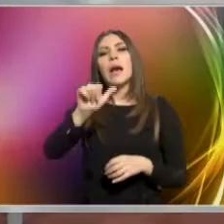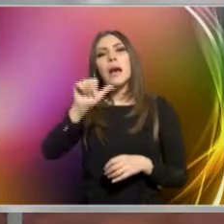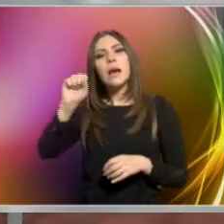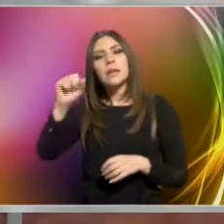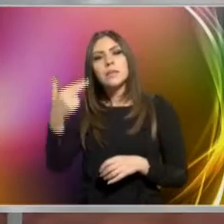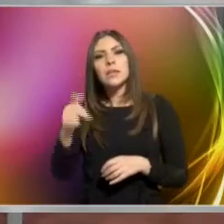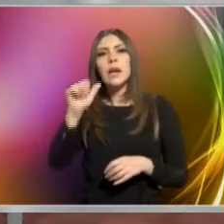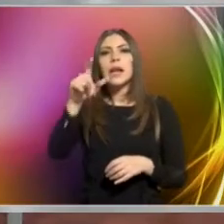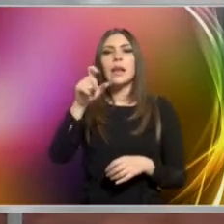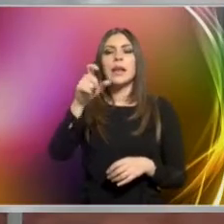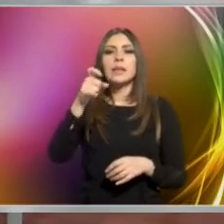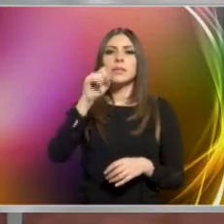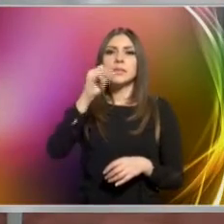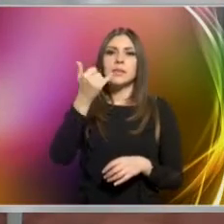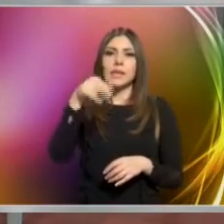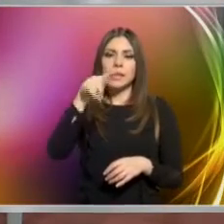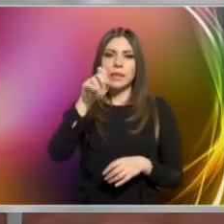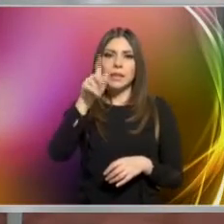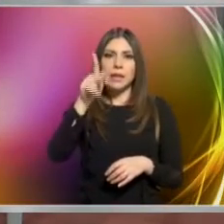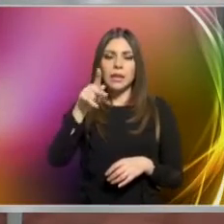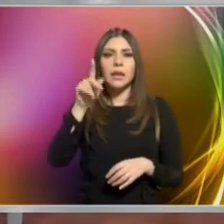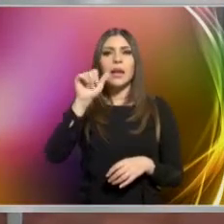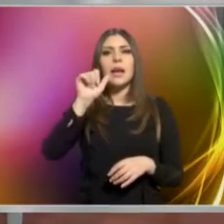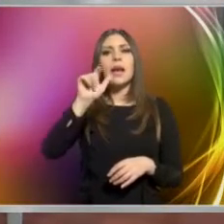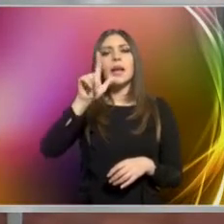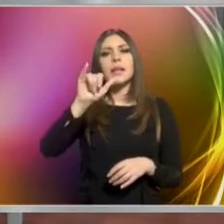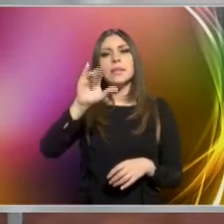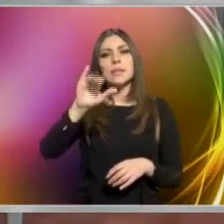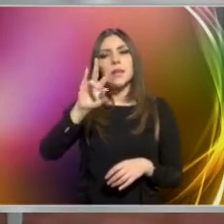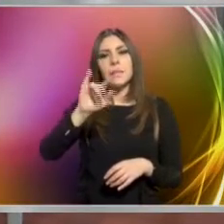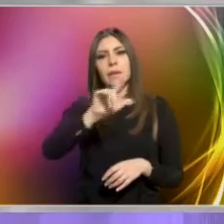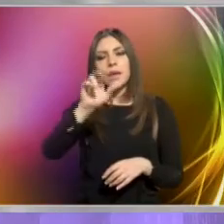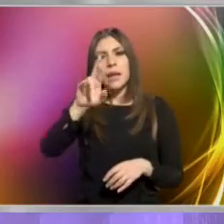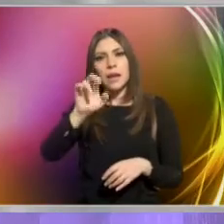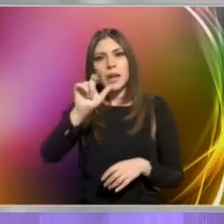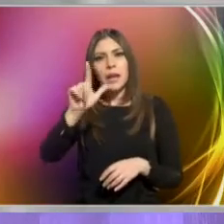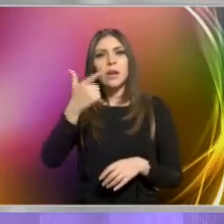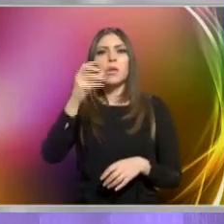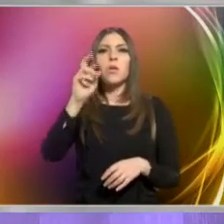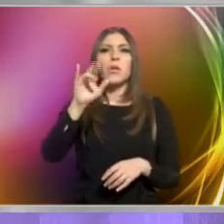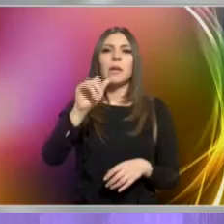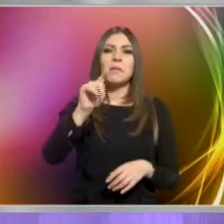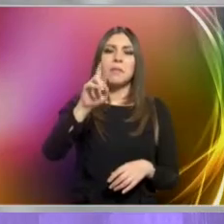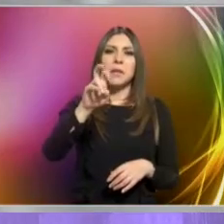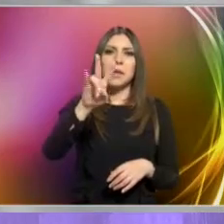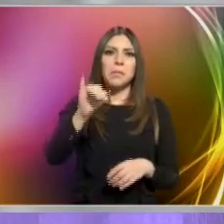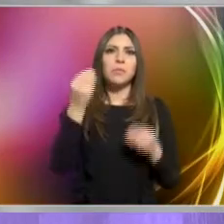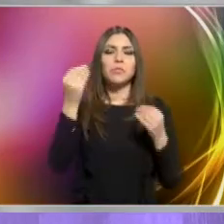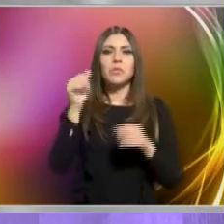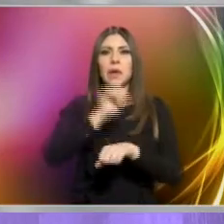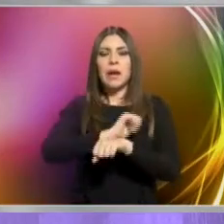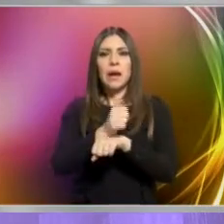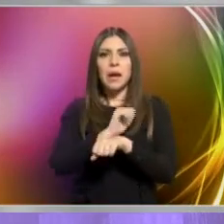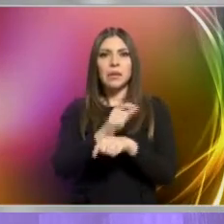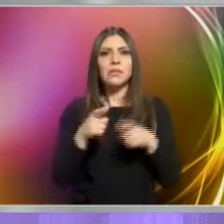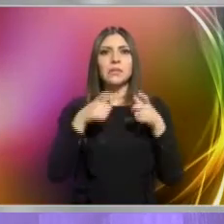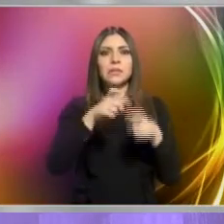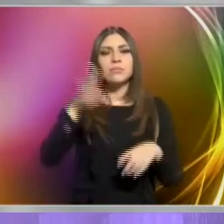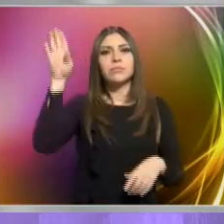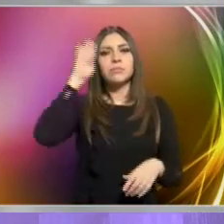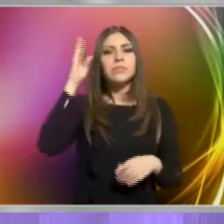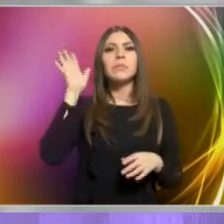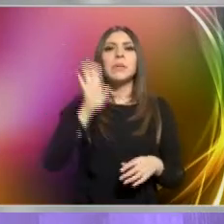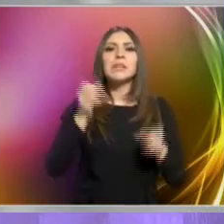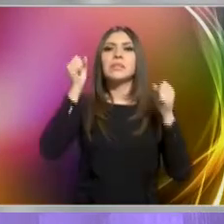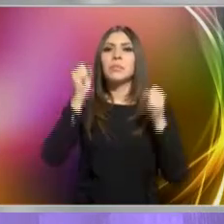Fito Páez, Yuri, Alicia Villarreal. Gloria Trevi, un disco más. tremendo que seguramente se escuchará mucho en